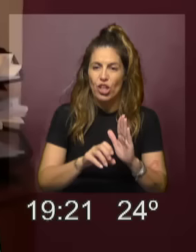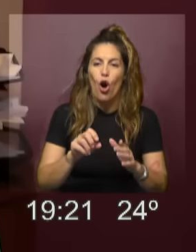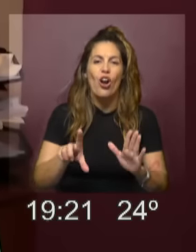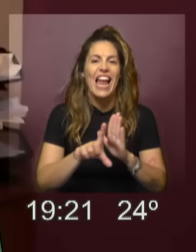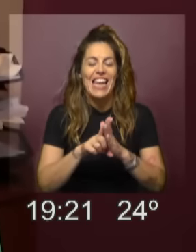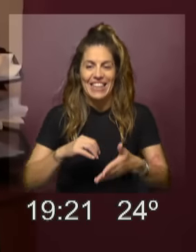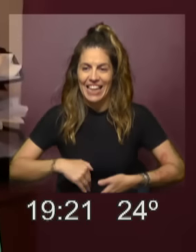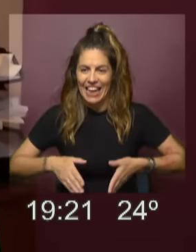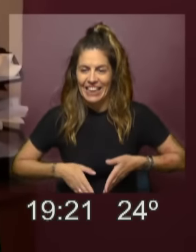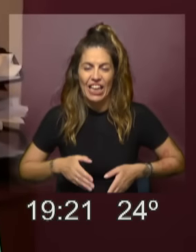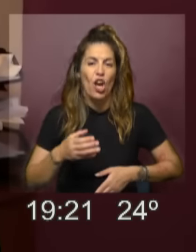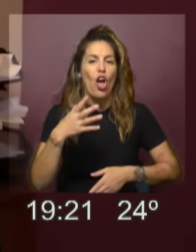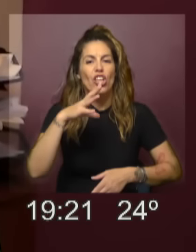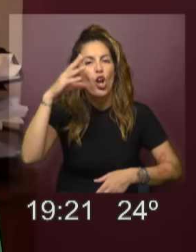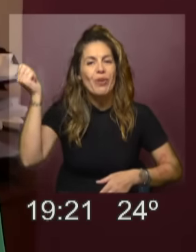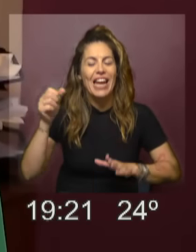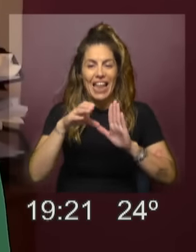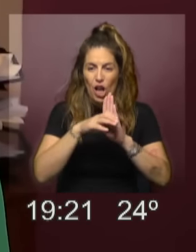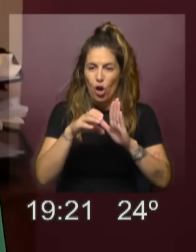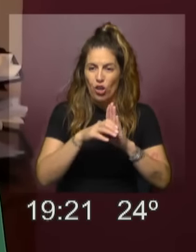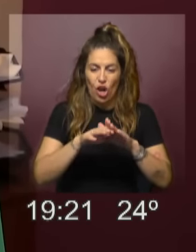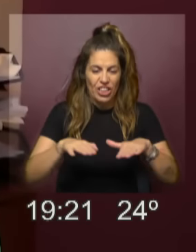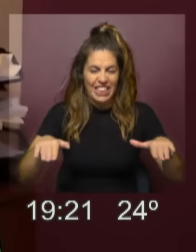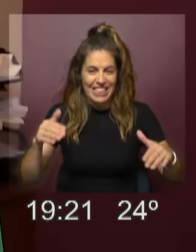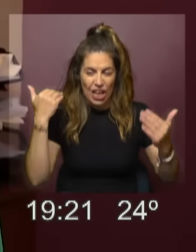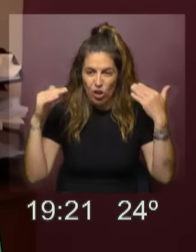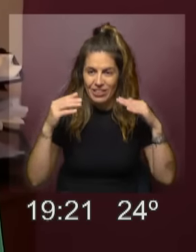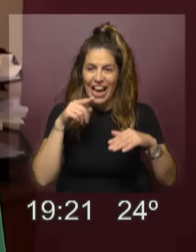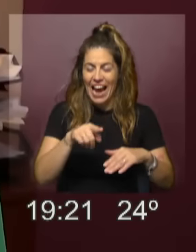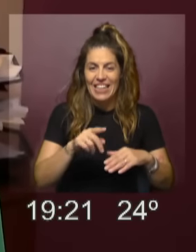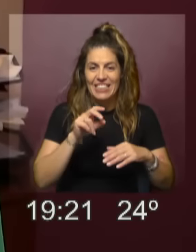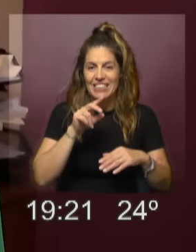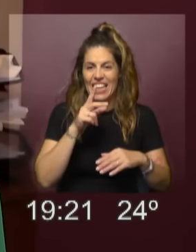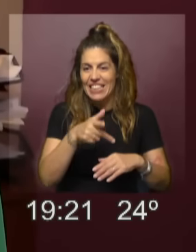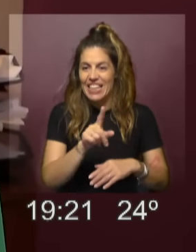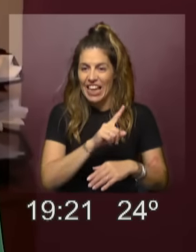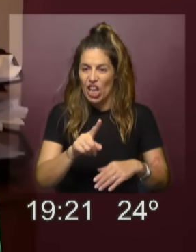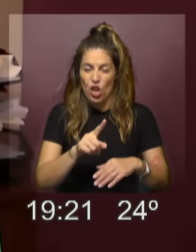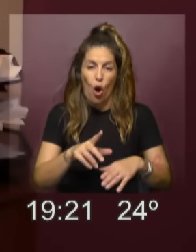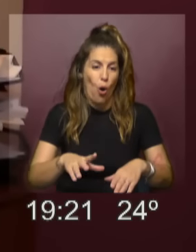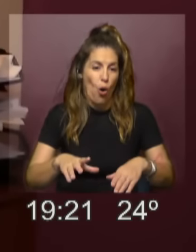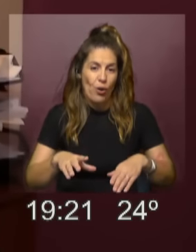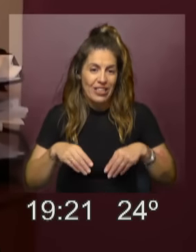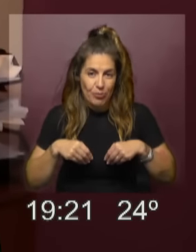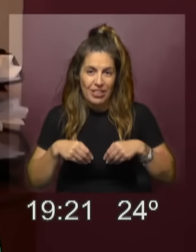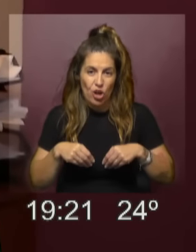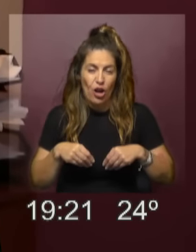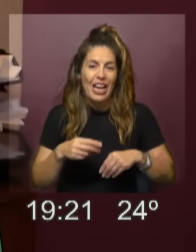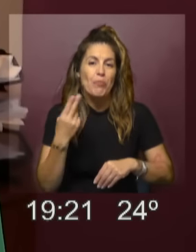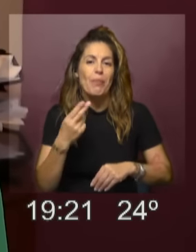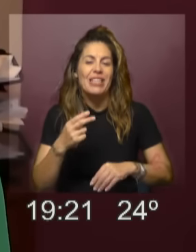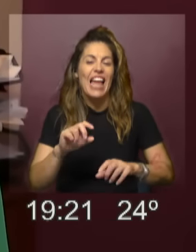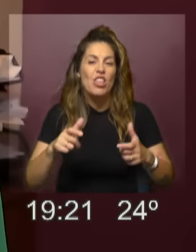y olvidar el Código de la Niñez y la Adolescencia, que allí se establece que no hay un consentimiento que permita disminuir la